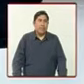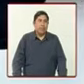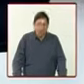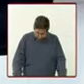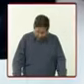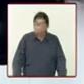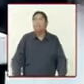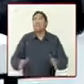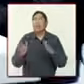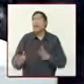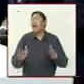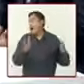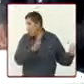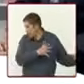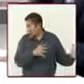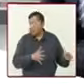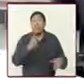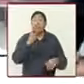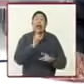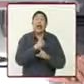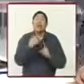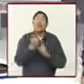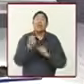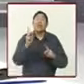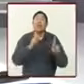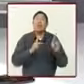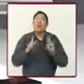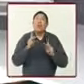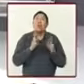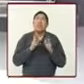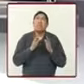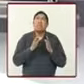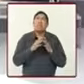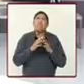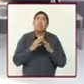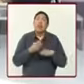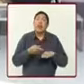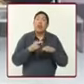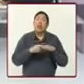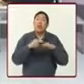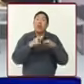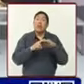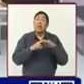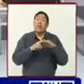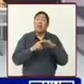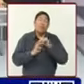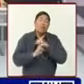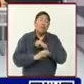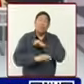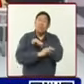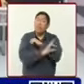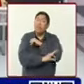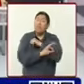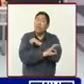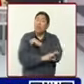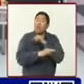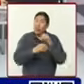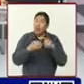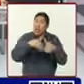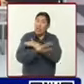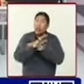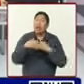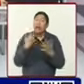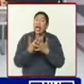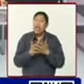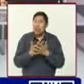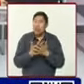Le voy a hablar de una situación que está preocupando, porque de un tiempo a esta parte está aumentando el número de extranjeros que se encuentran dentro de las cárceles de